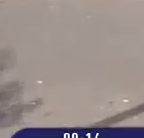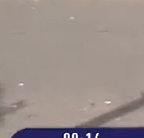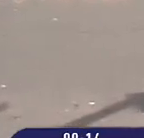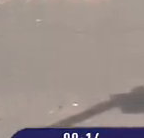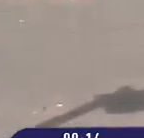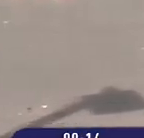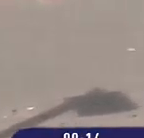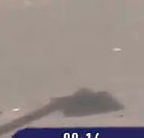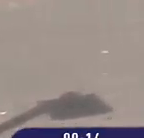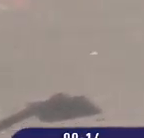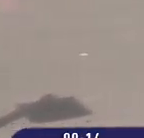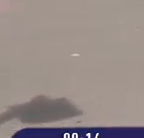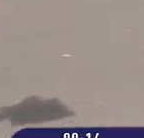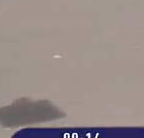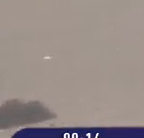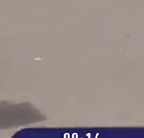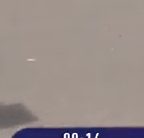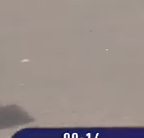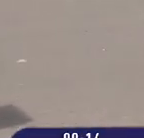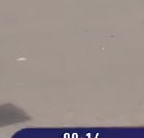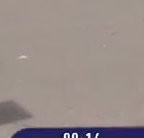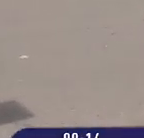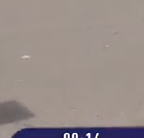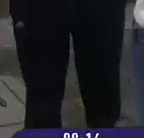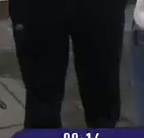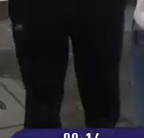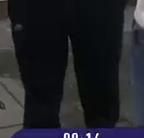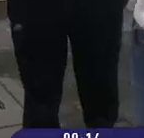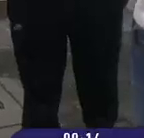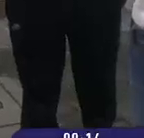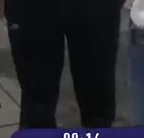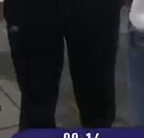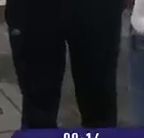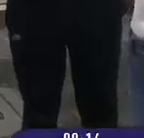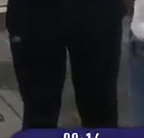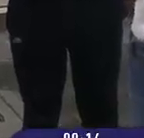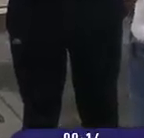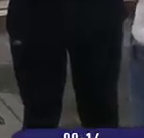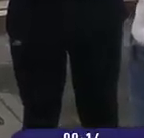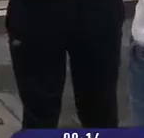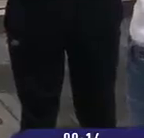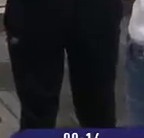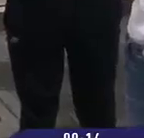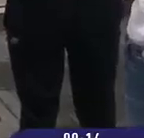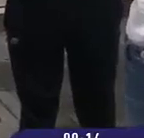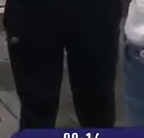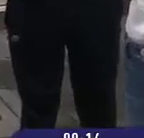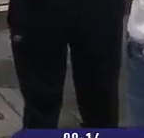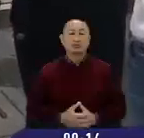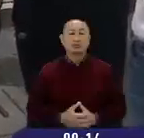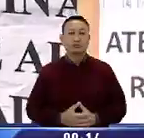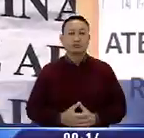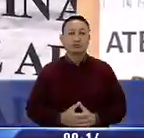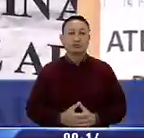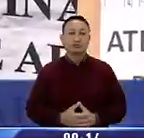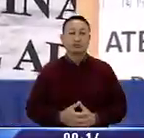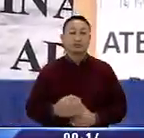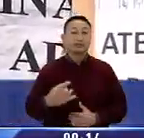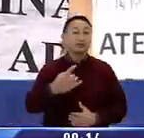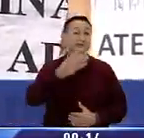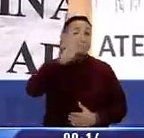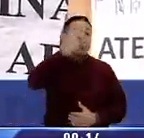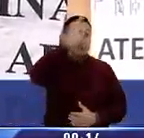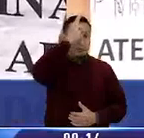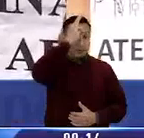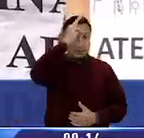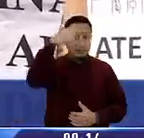Pasan los días y la situación solo empeora. Nuevamente, los pacientes con problemas renales, sus familiares y los centros de diálisis han salido a las calles